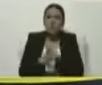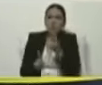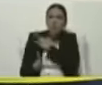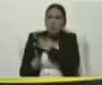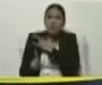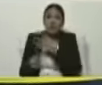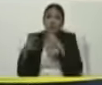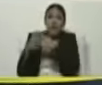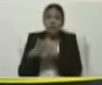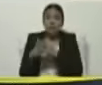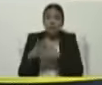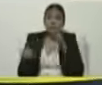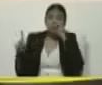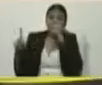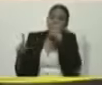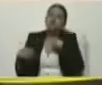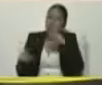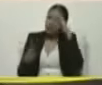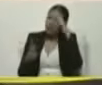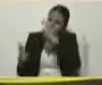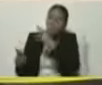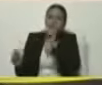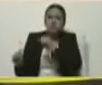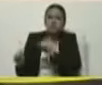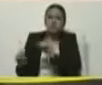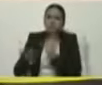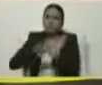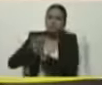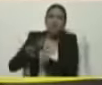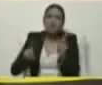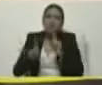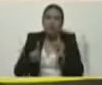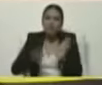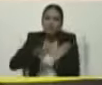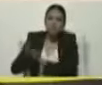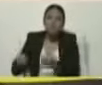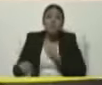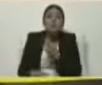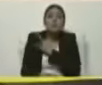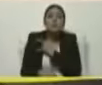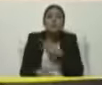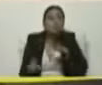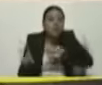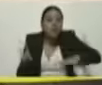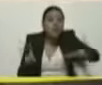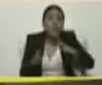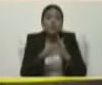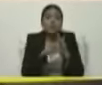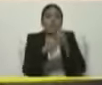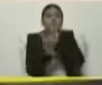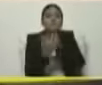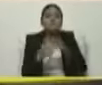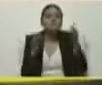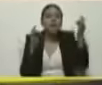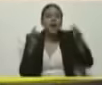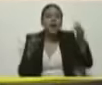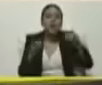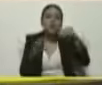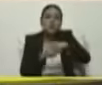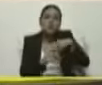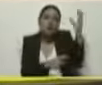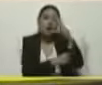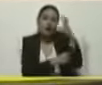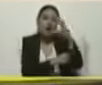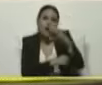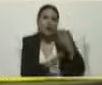respeto. No, mi universidad fue el barrio La Matanza, el barrio